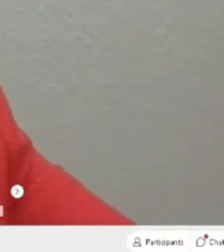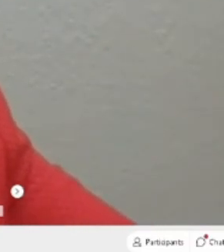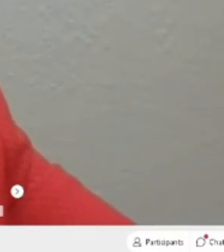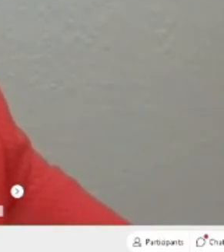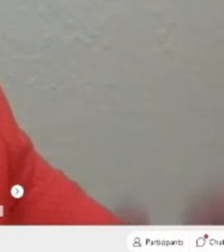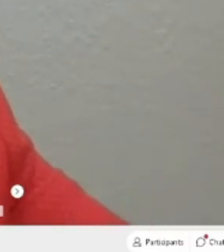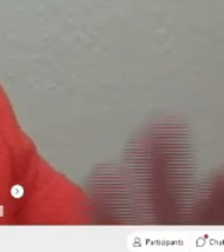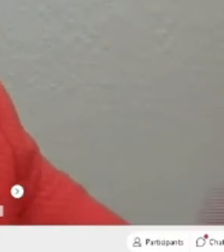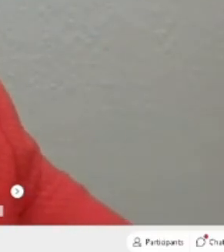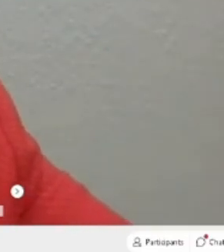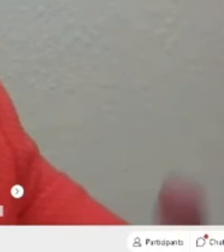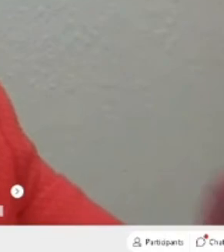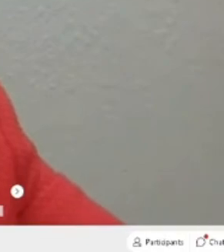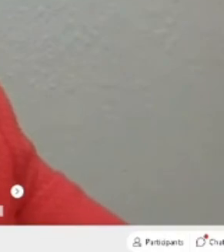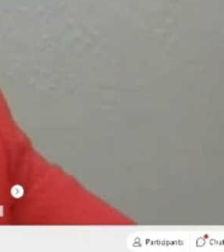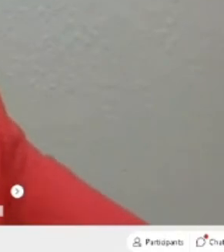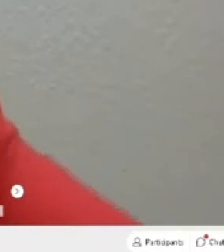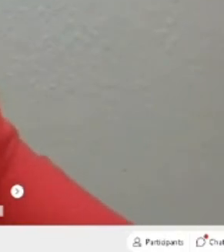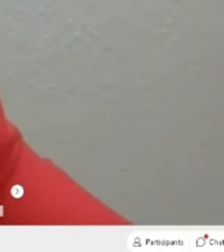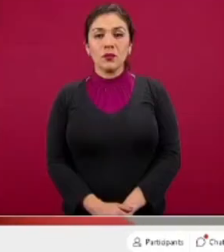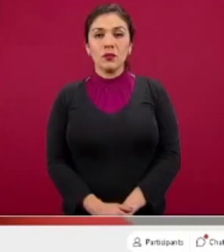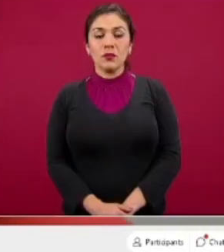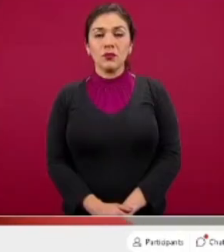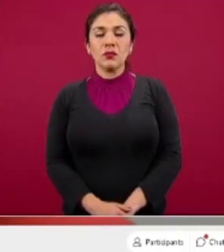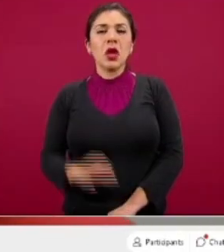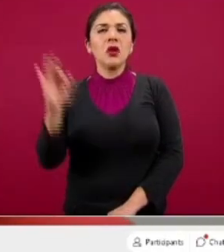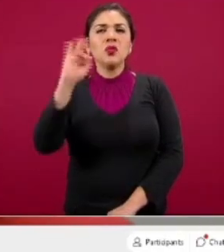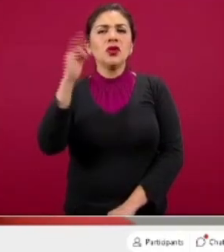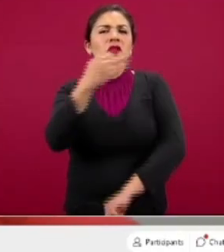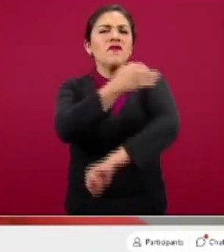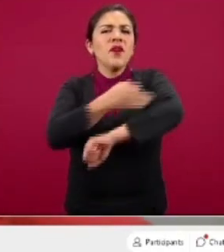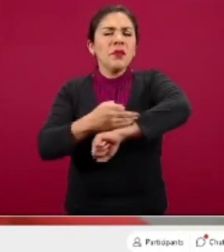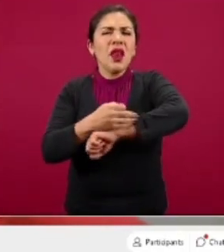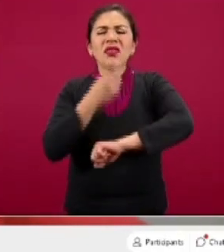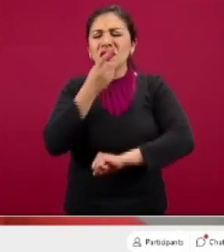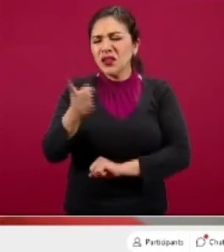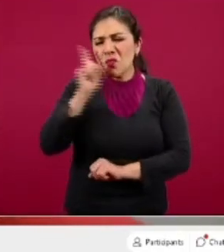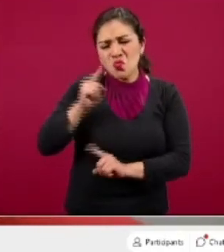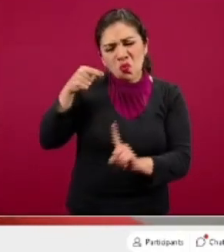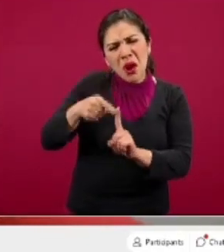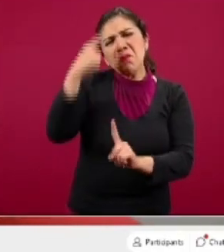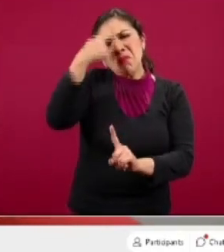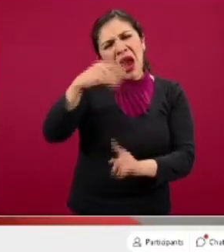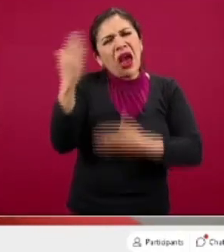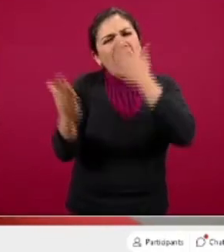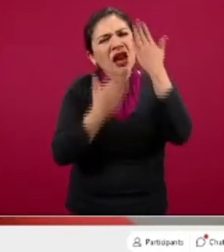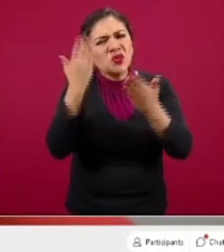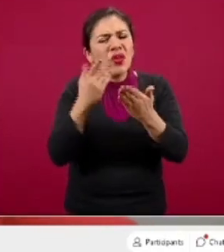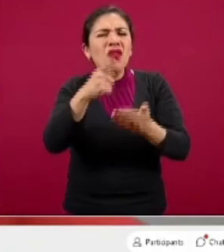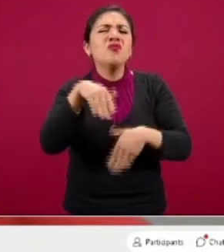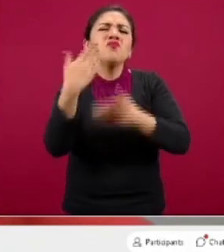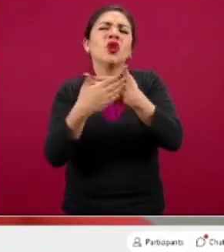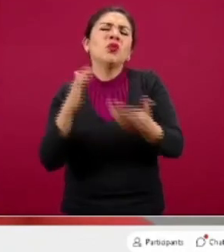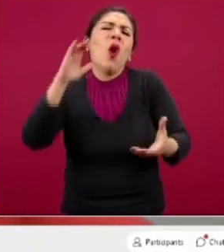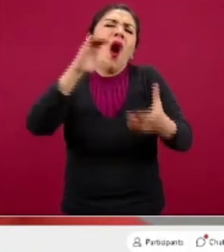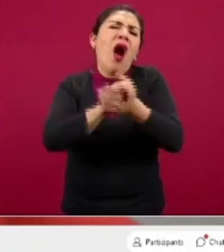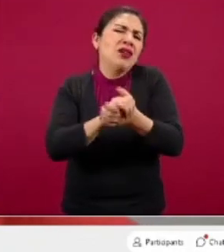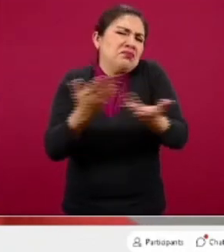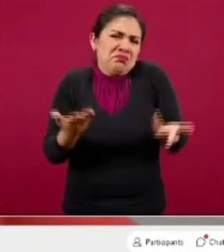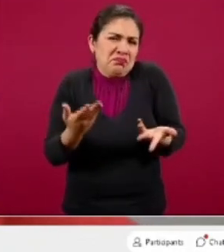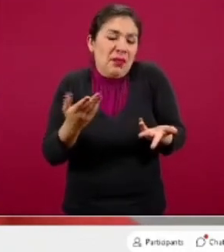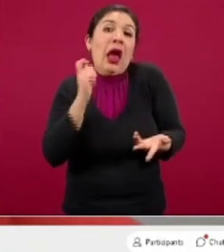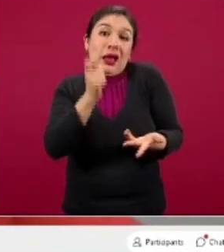Con esta idea de, bueno, ¿para qué estudias si te vas a casar? Eso es una forma de violencia. O